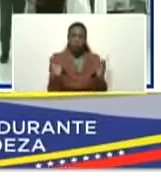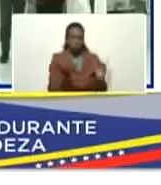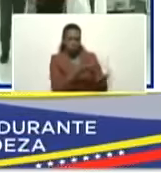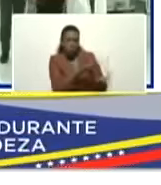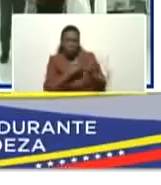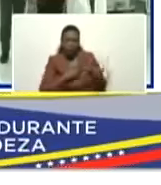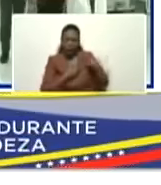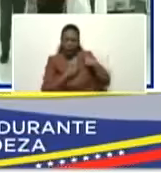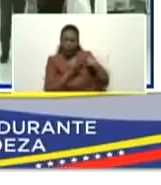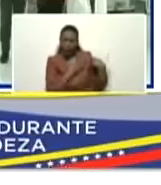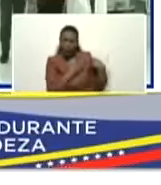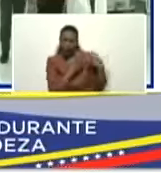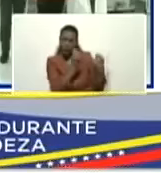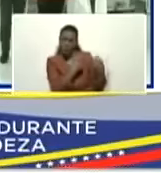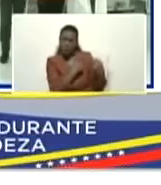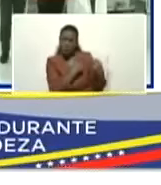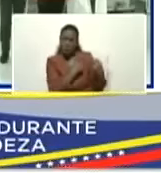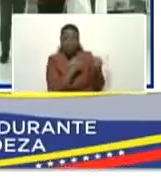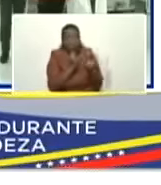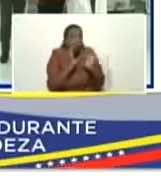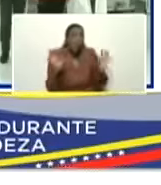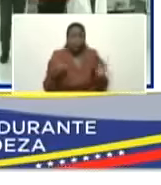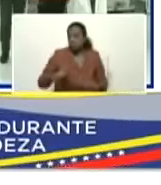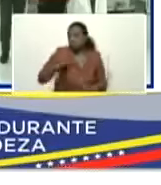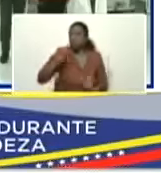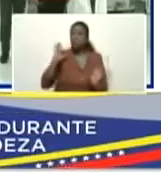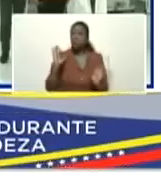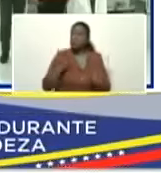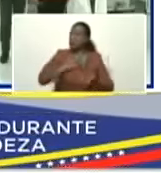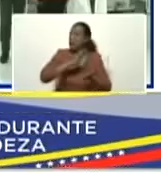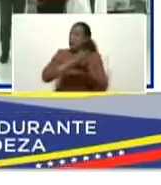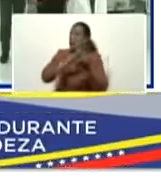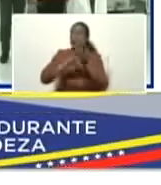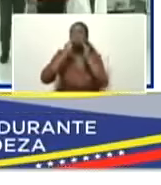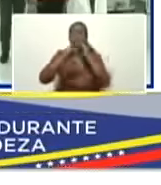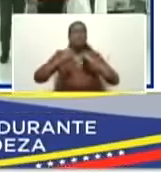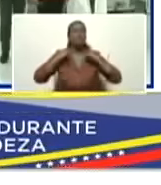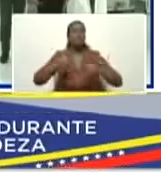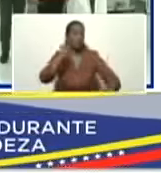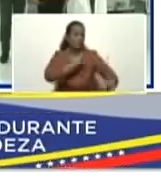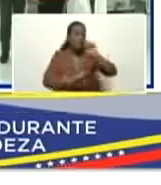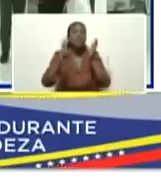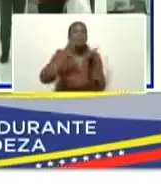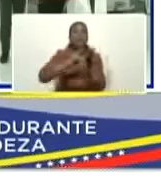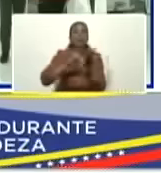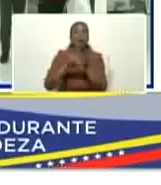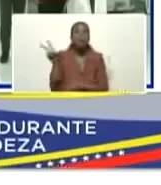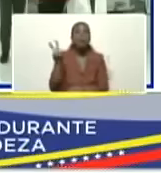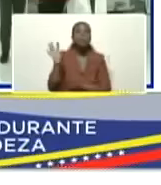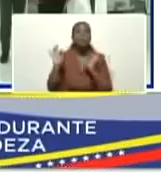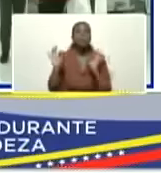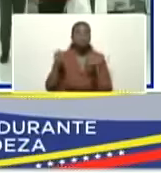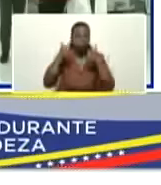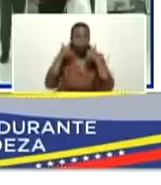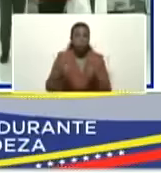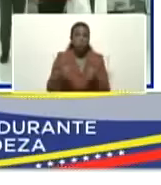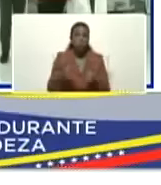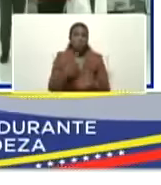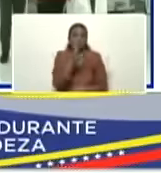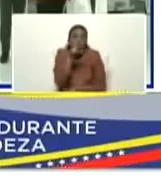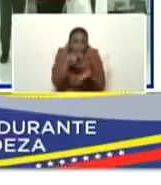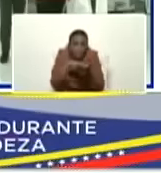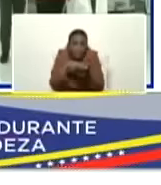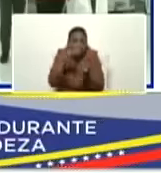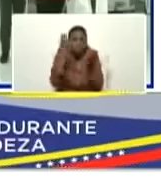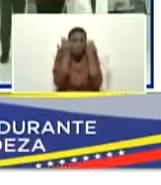El que quiera hablar yo hablo, con dignidad, con tranquilidad, con valentía, defendiendo la verdad de Venezuela. Yo no le voy a bajar la cabeza a